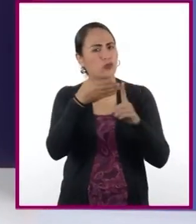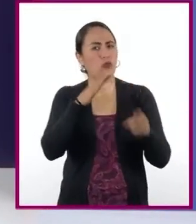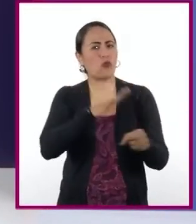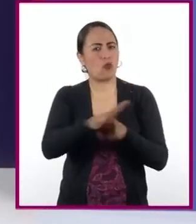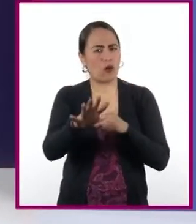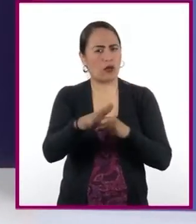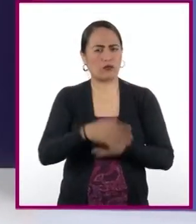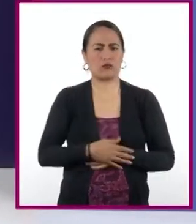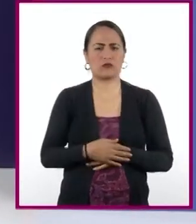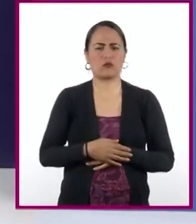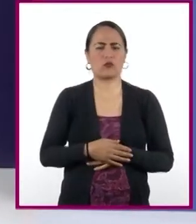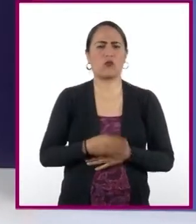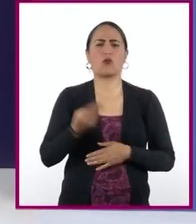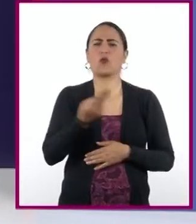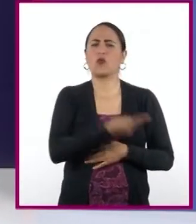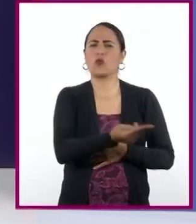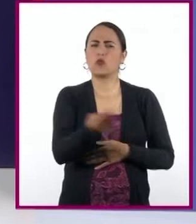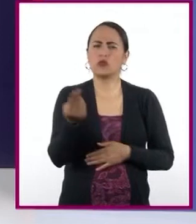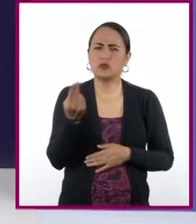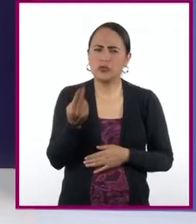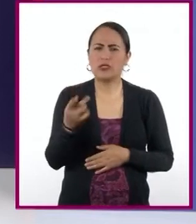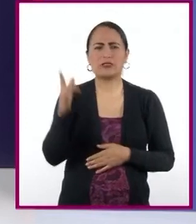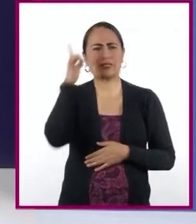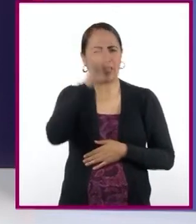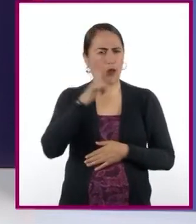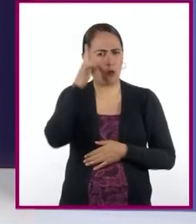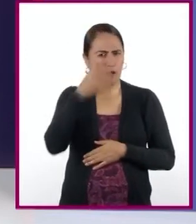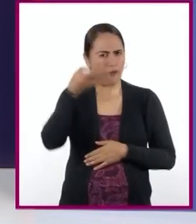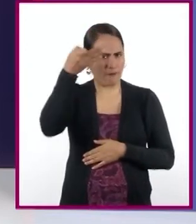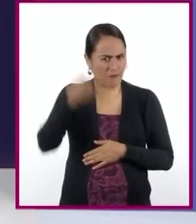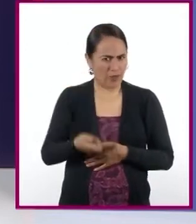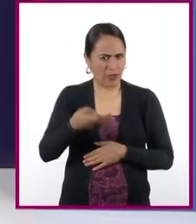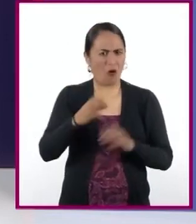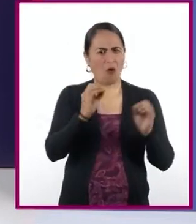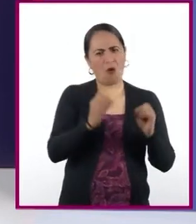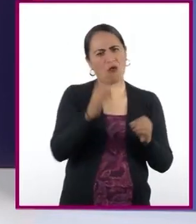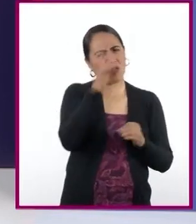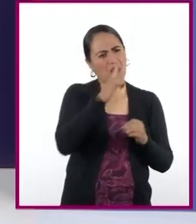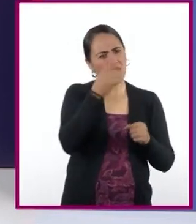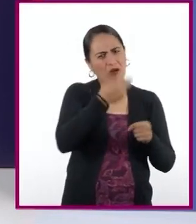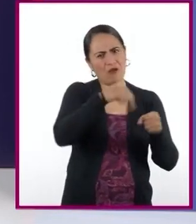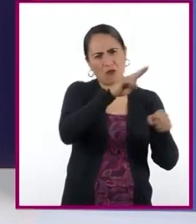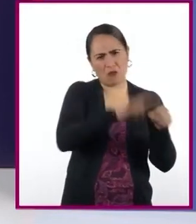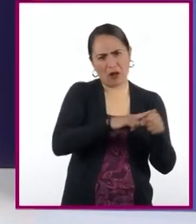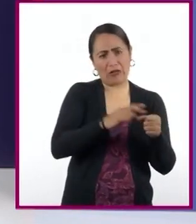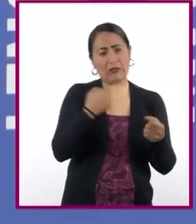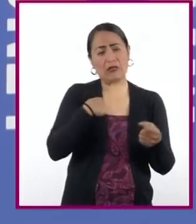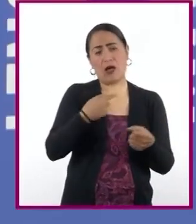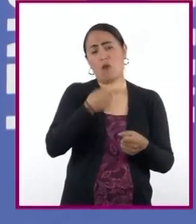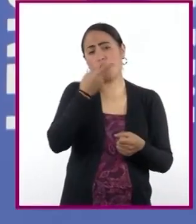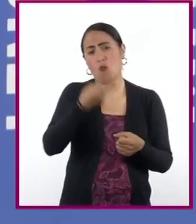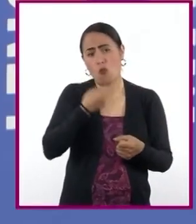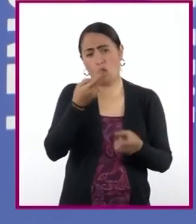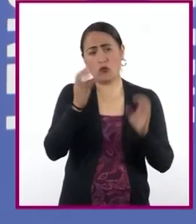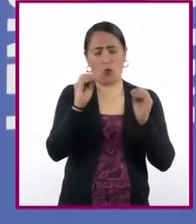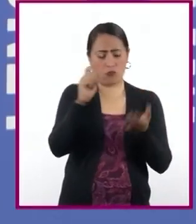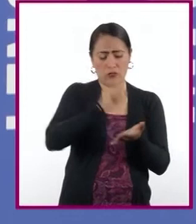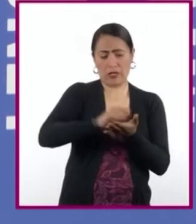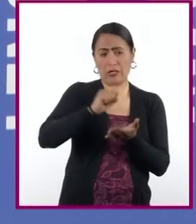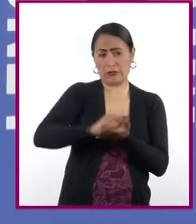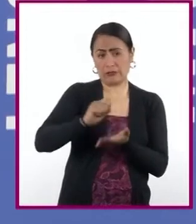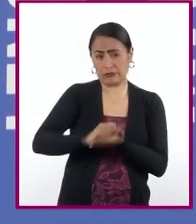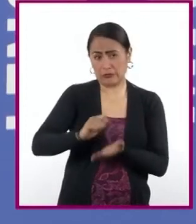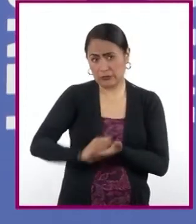ustedes, en qué situación usan el lenguaje formal o informal, ya sea oral o escrito? Por ejemplo,